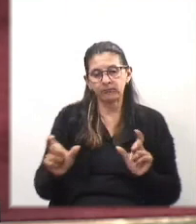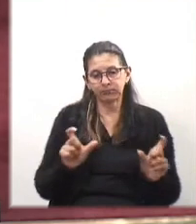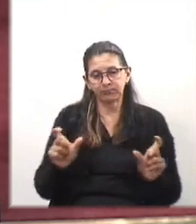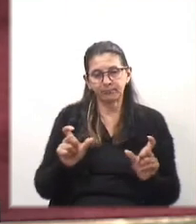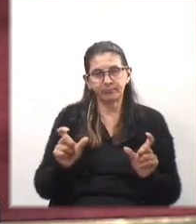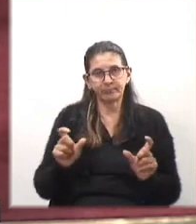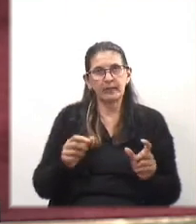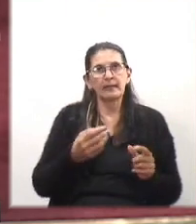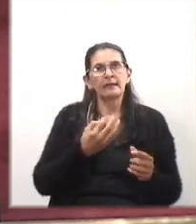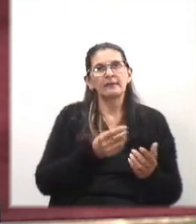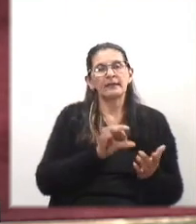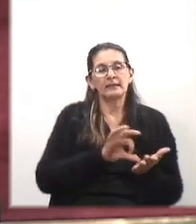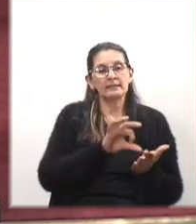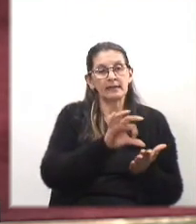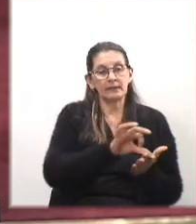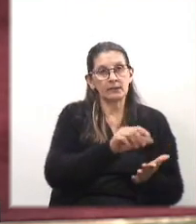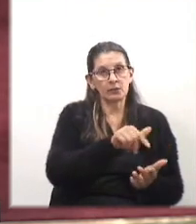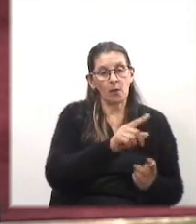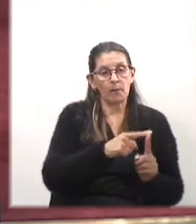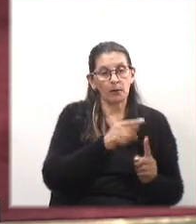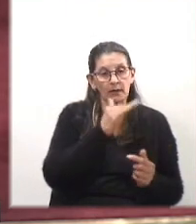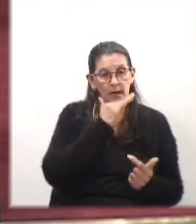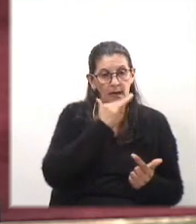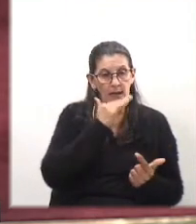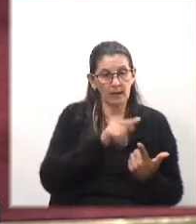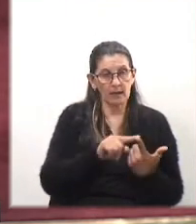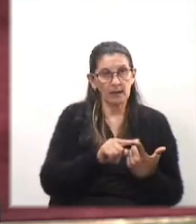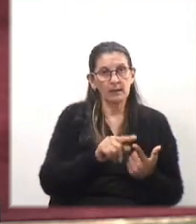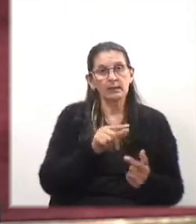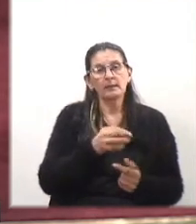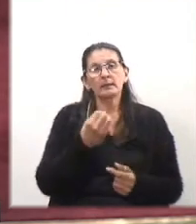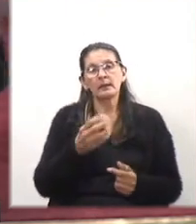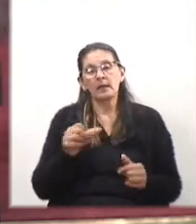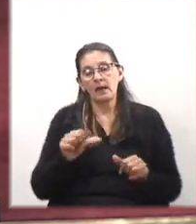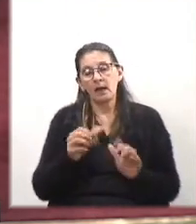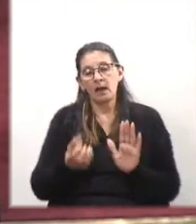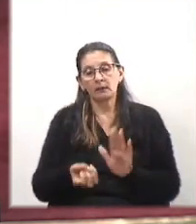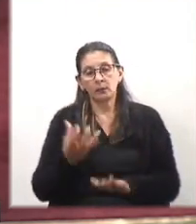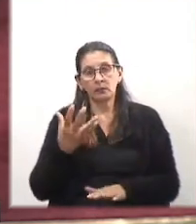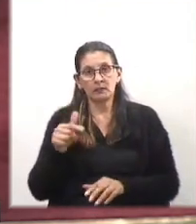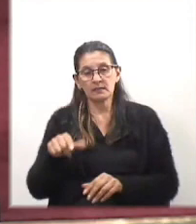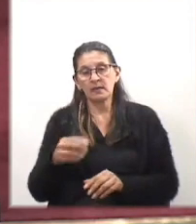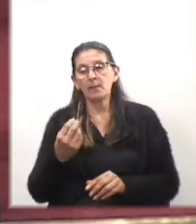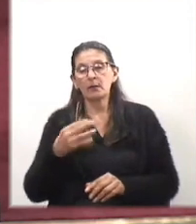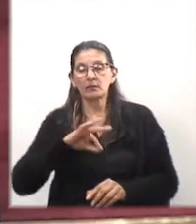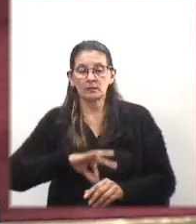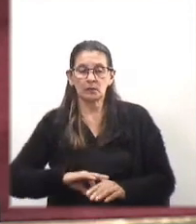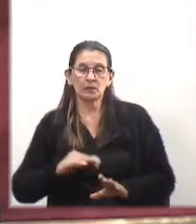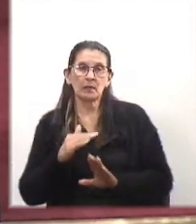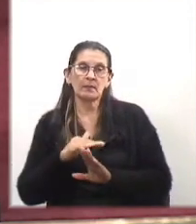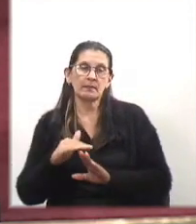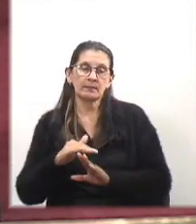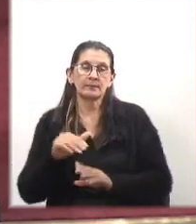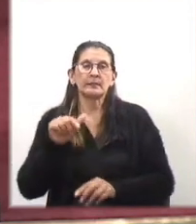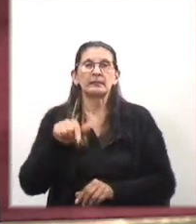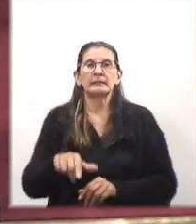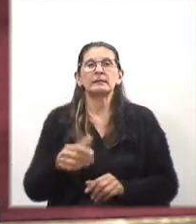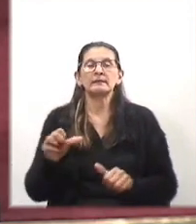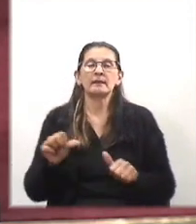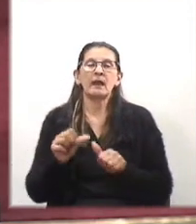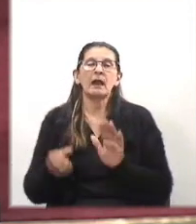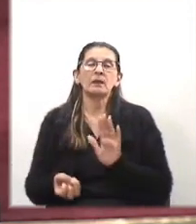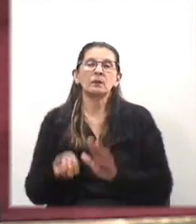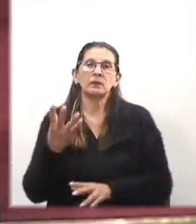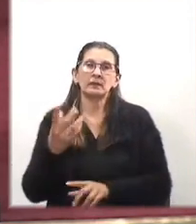las prestaciones servidas por la caja, que actualizan por el índice medio de salario, y el valor de timbre profesionales que se